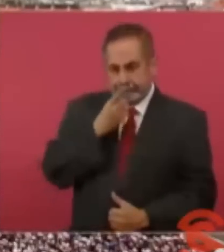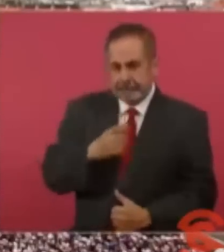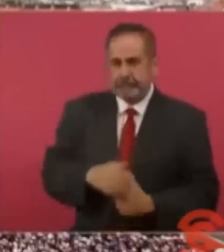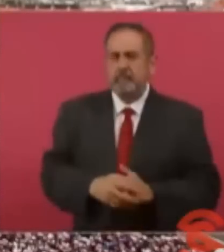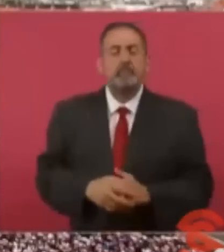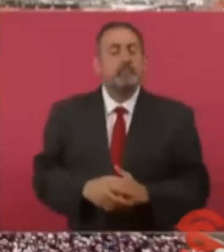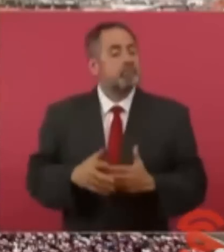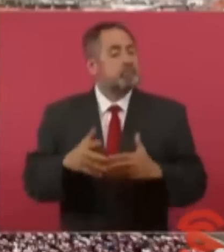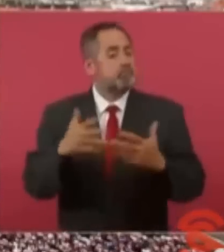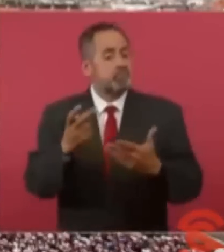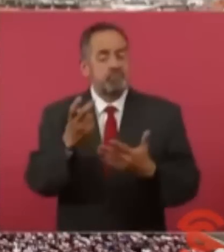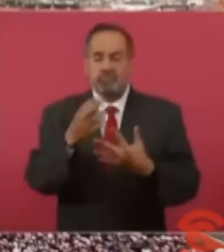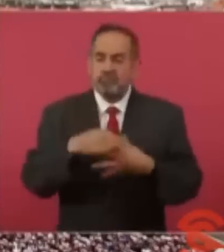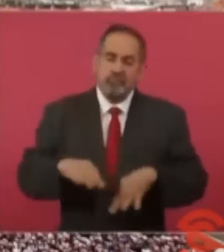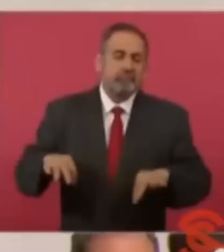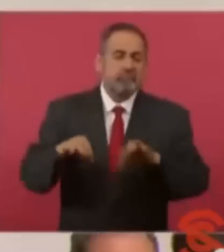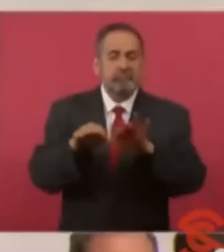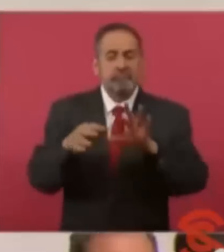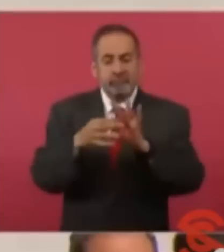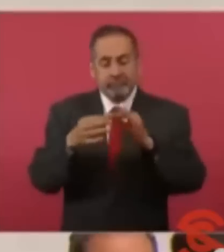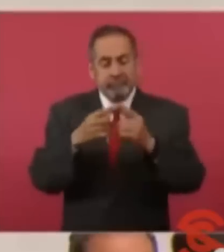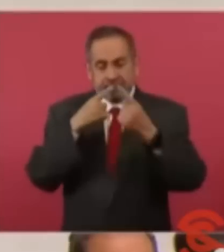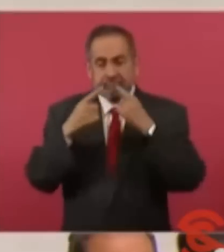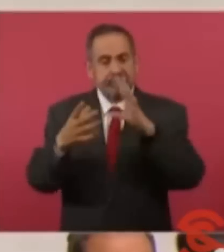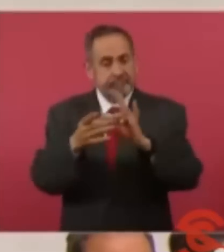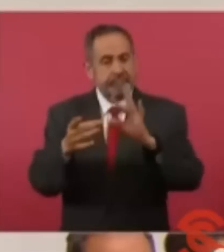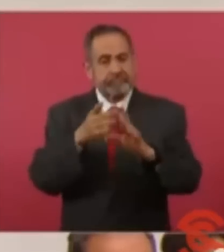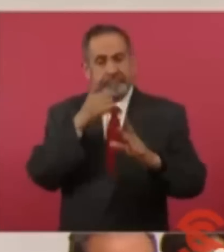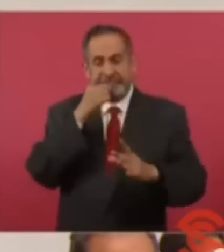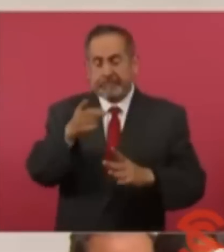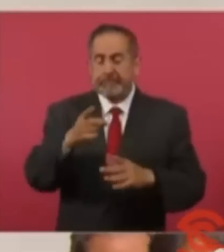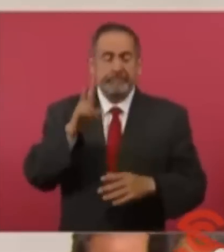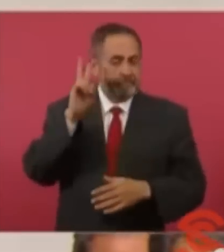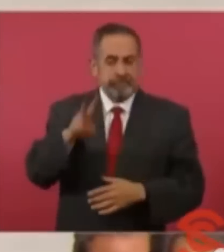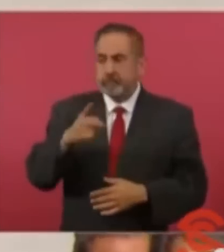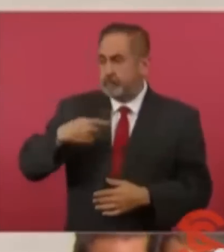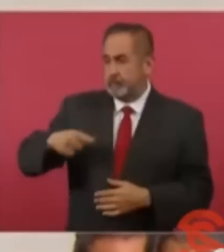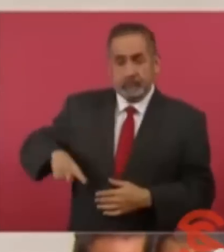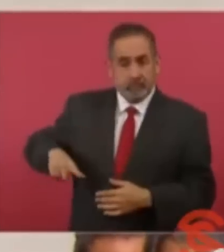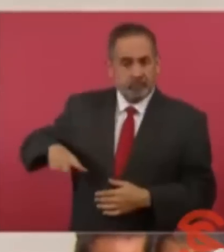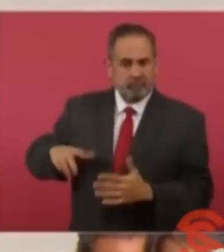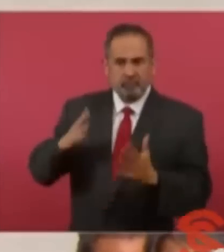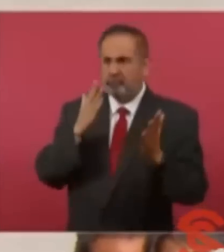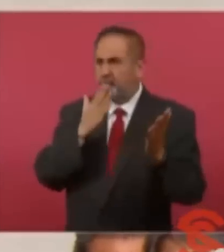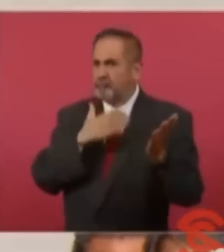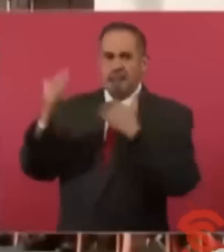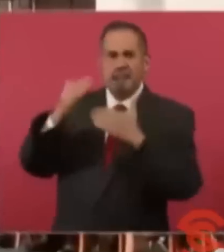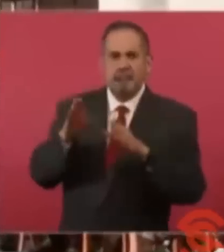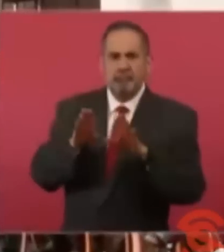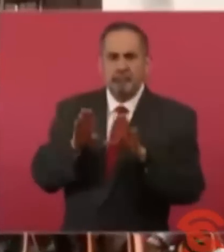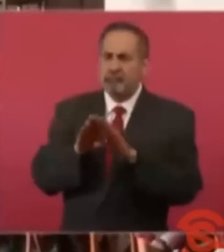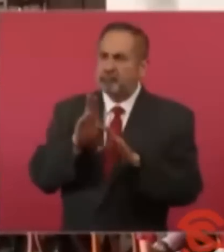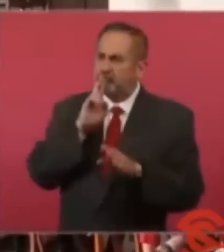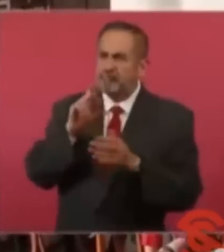fundamentalmente, ha consistido el éxito del gobierno de la